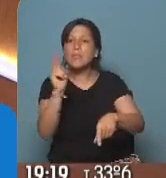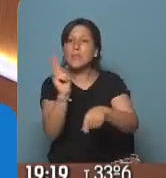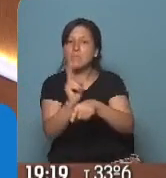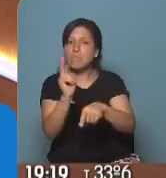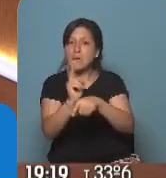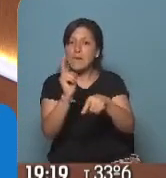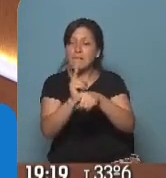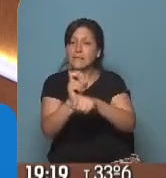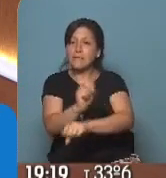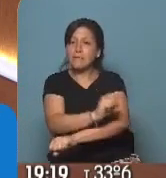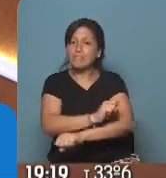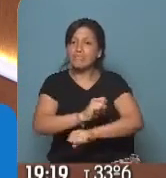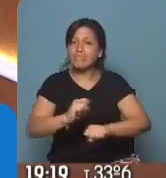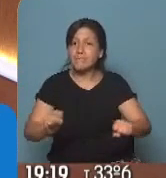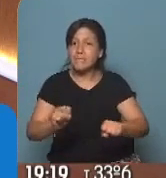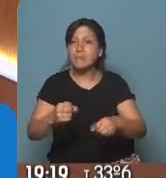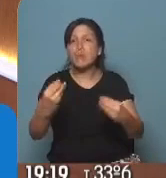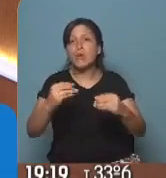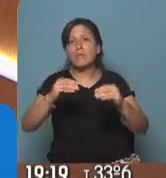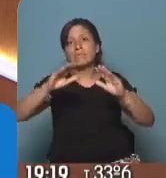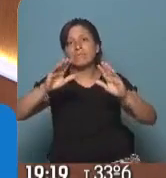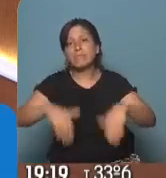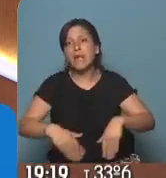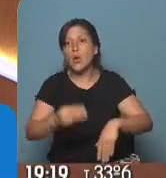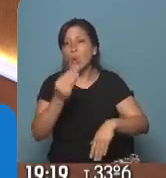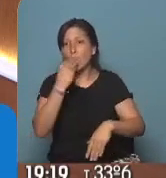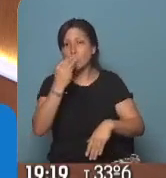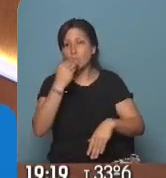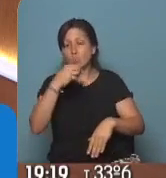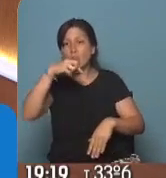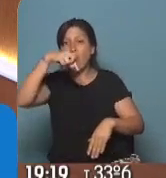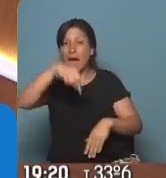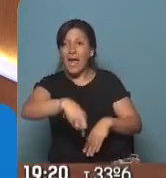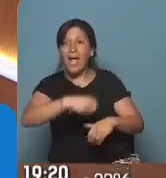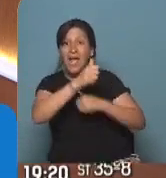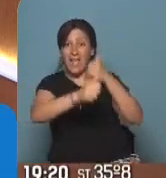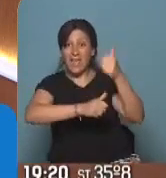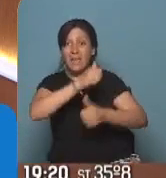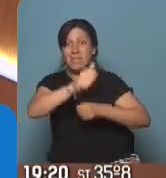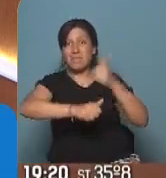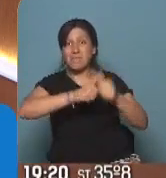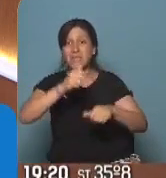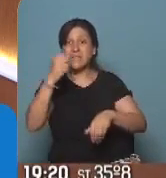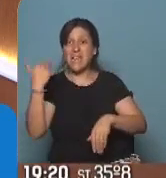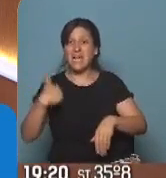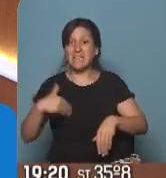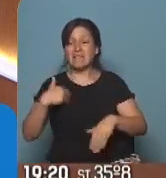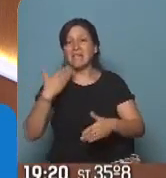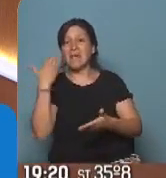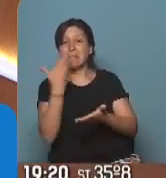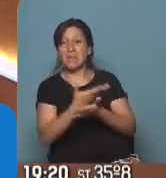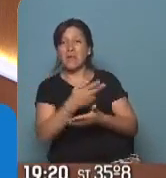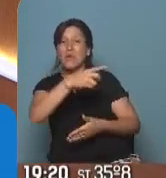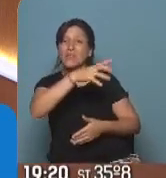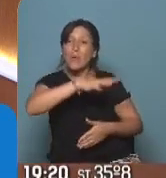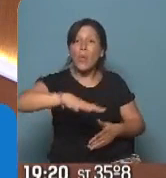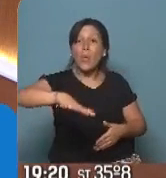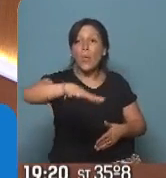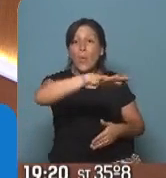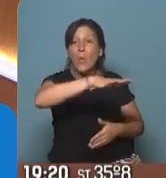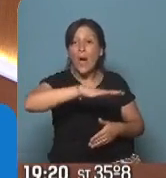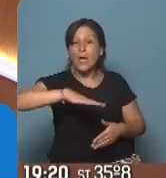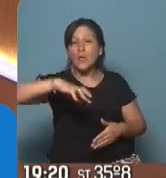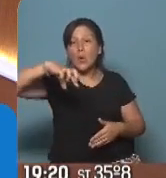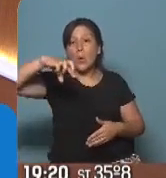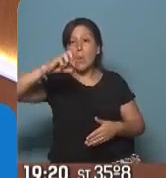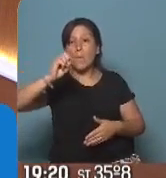caída del consumo. Concretamente está pedido para la empresa argentina, la embotelladora que está situada en el barrio porteño de Pompeya. Hoy ya